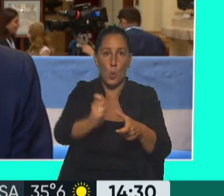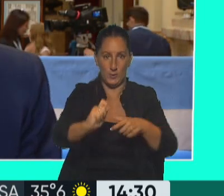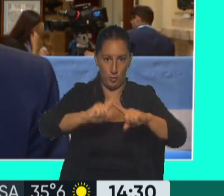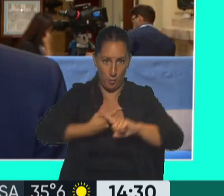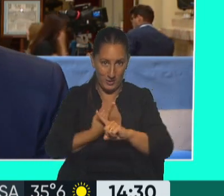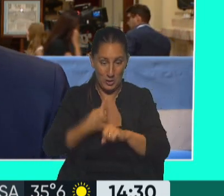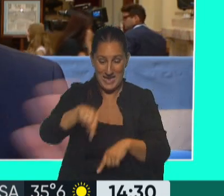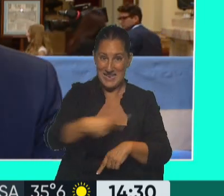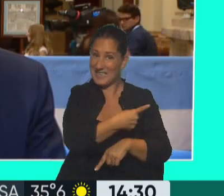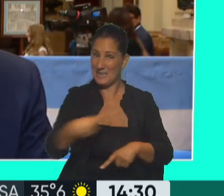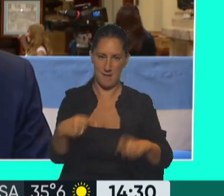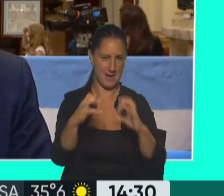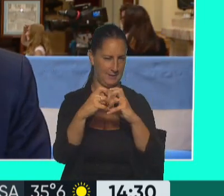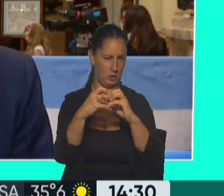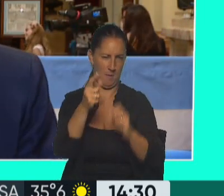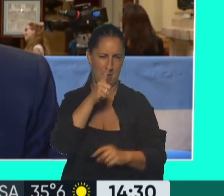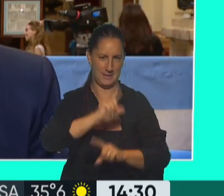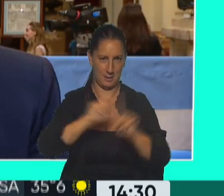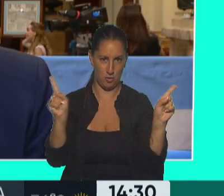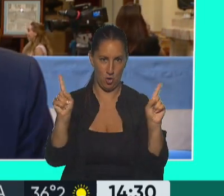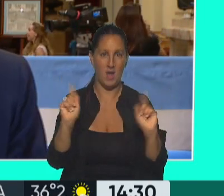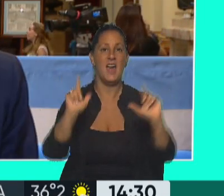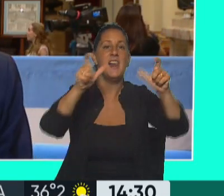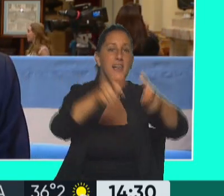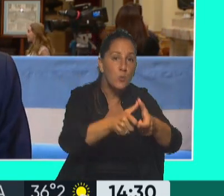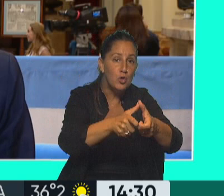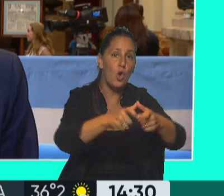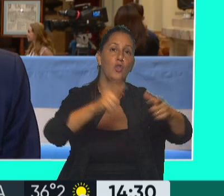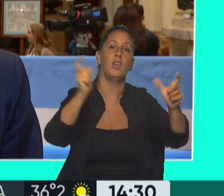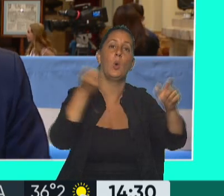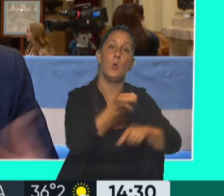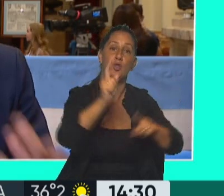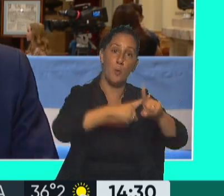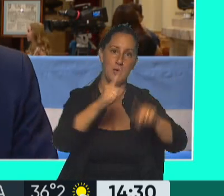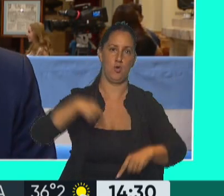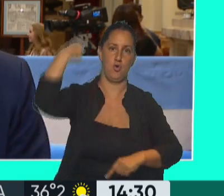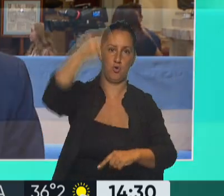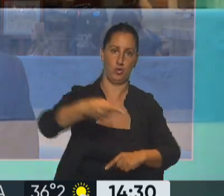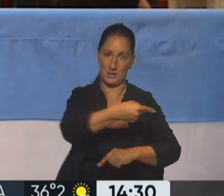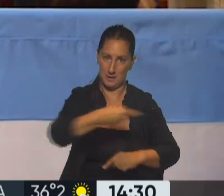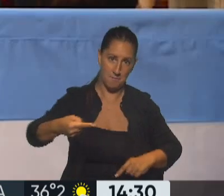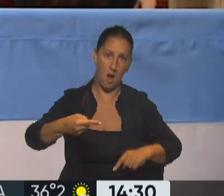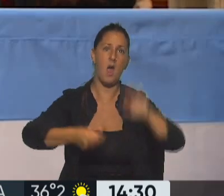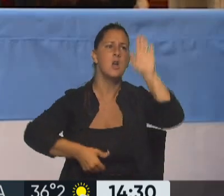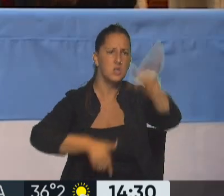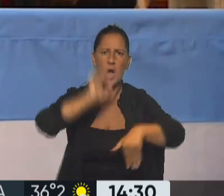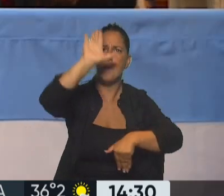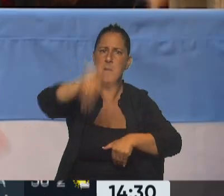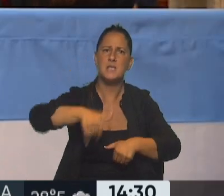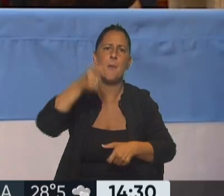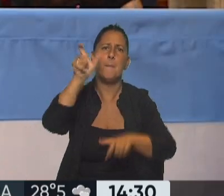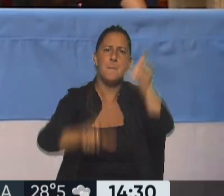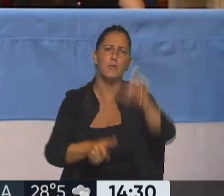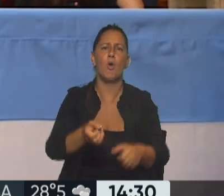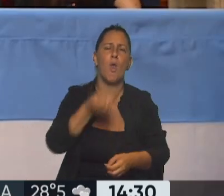que no va a haber sesión, la reunión de la Comisión de Juicio Político va a ser la semana que viene. Van a seguir tomando testimonios. Sí. Y acá